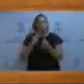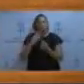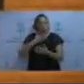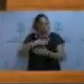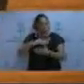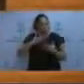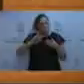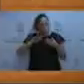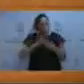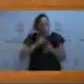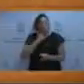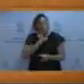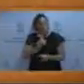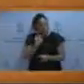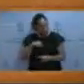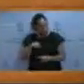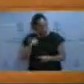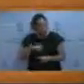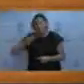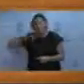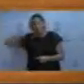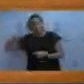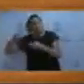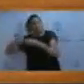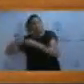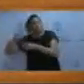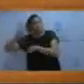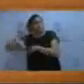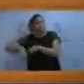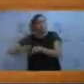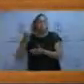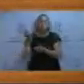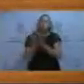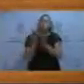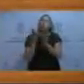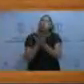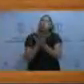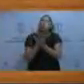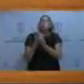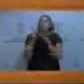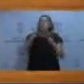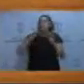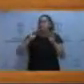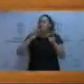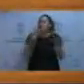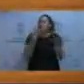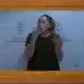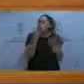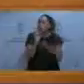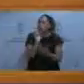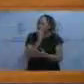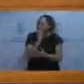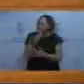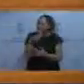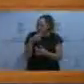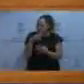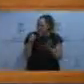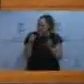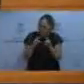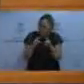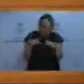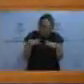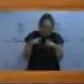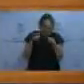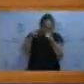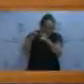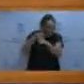y otros de esta Cámara, ¿no? Desde los misteriosos cursos de formación que cuestan 90.000 euros y no se sabe a quién se han dado y que han tenido que llevar ustedes